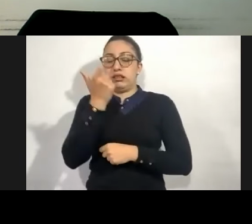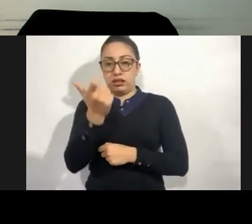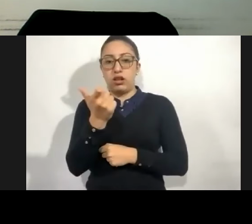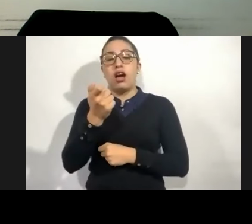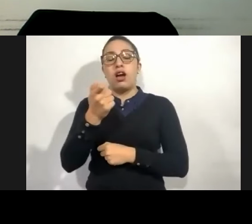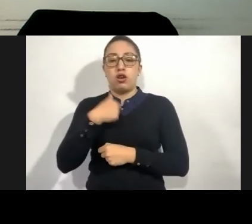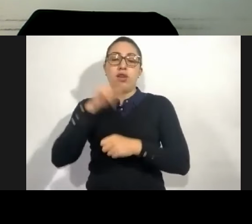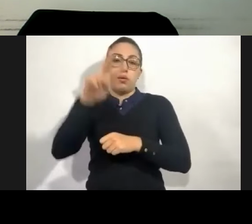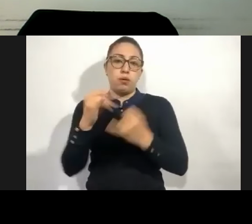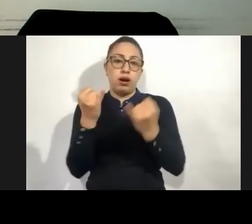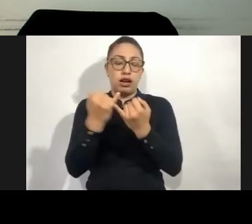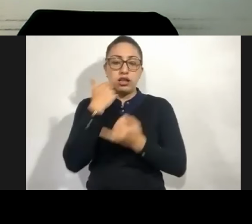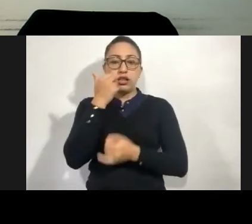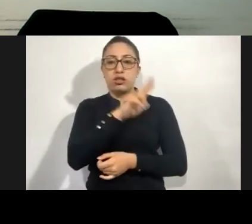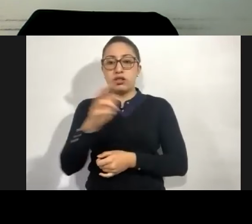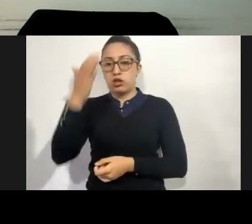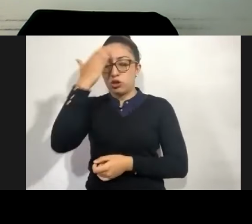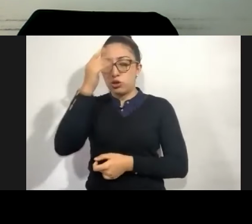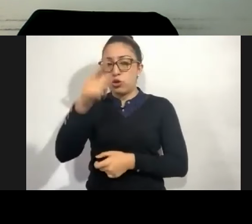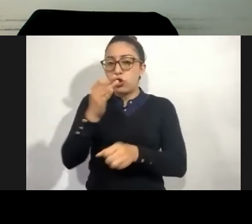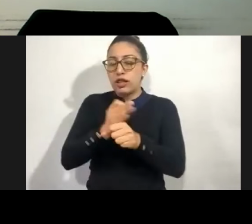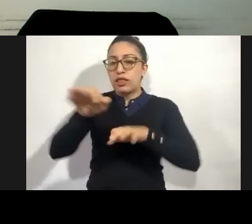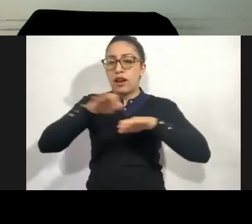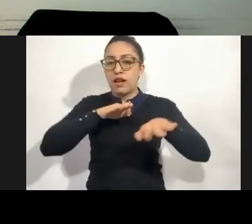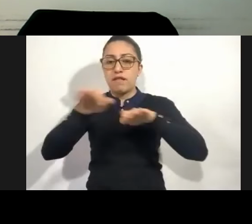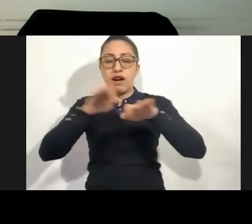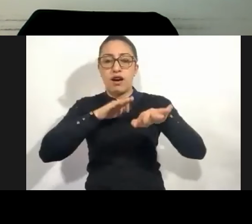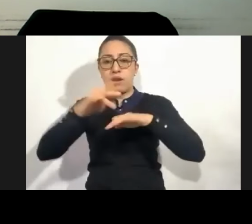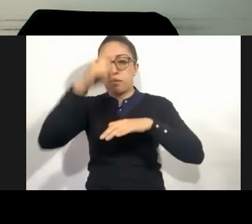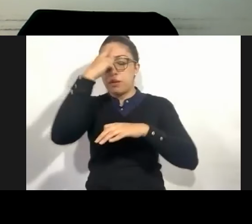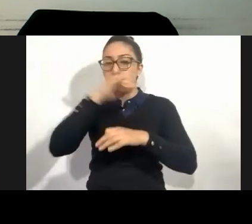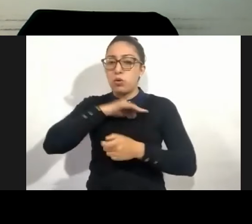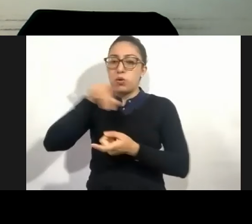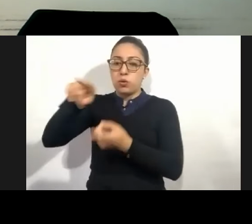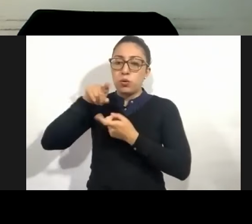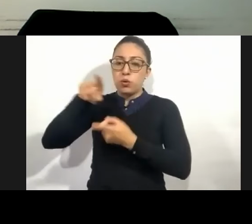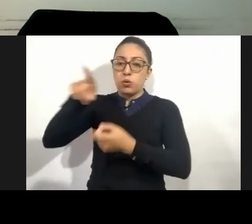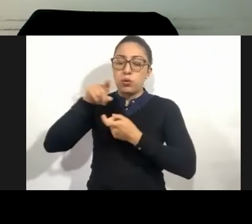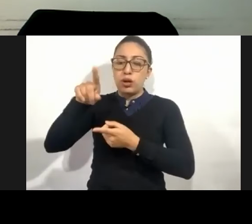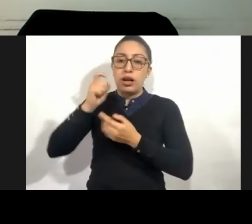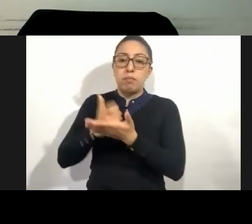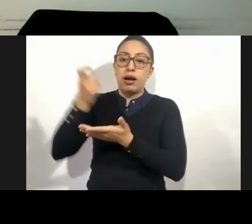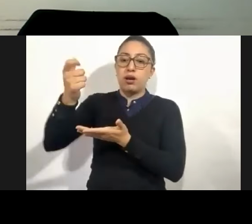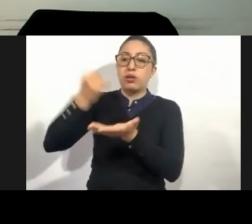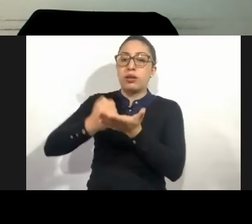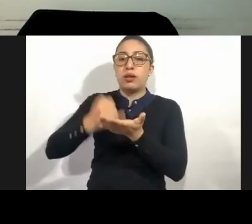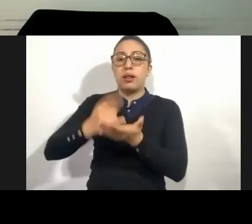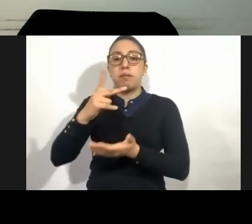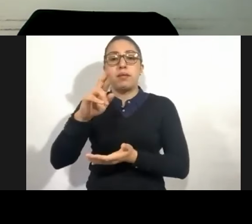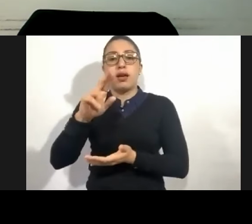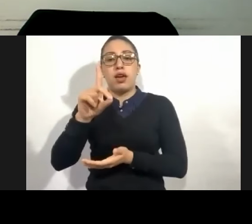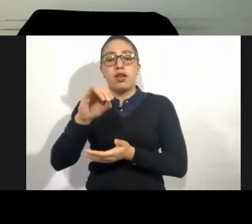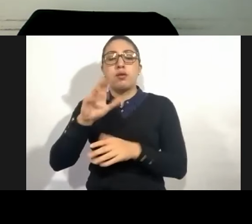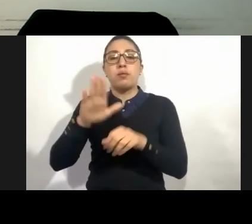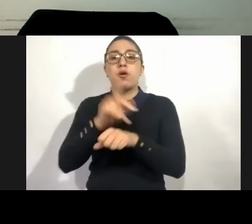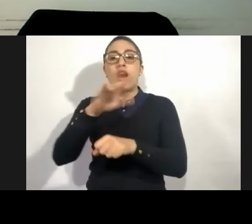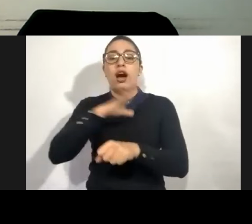que se hace para la recaudación del impuesto predial con la reforma al